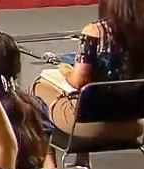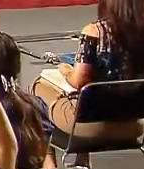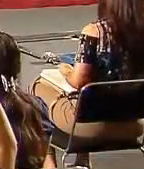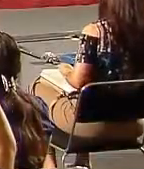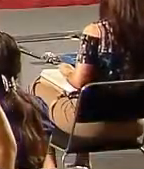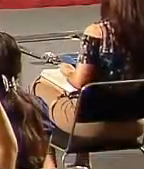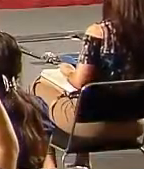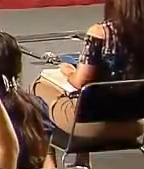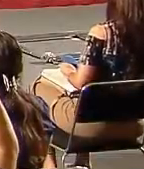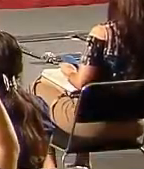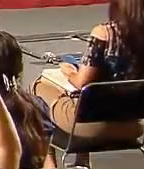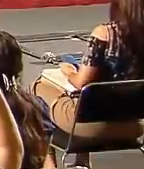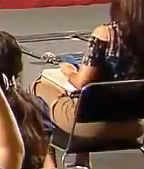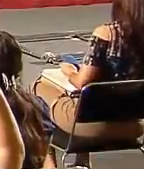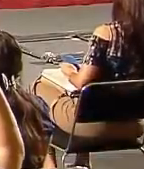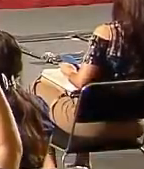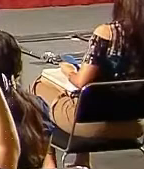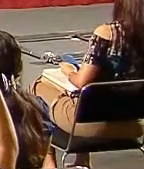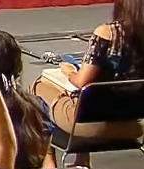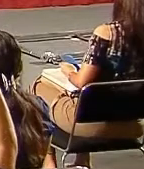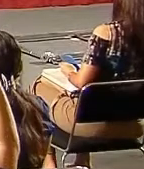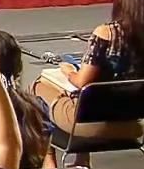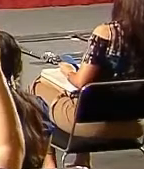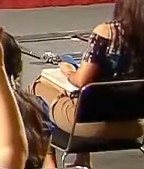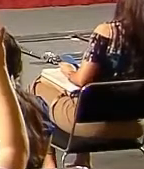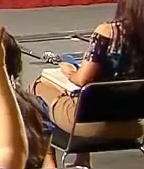el doctor Hugo López-Gatell. Por favor.